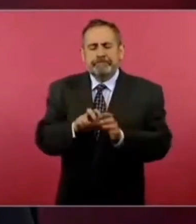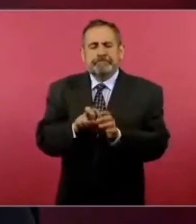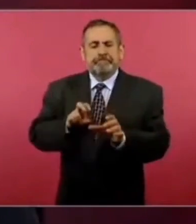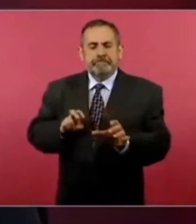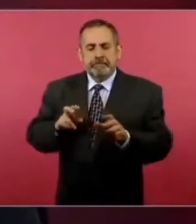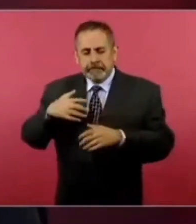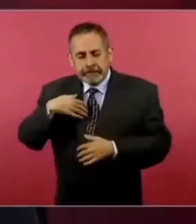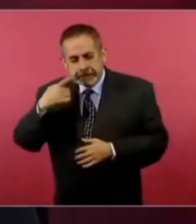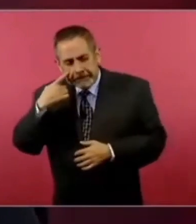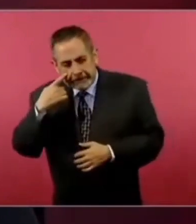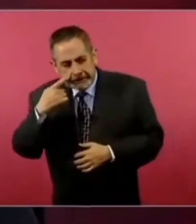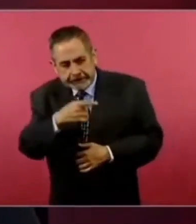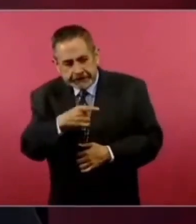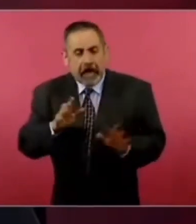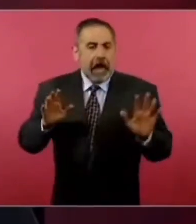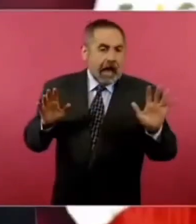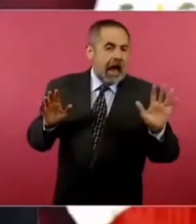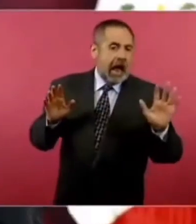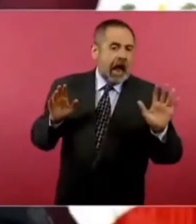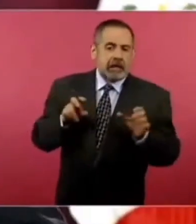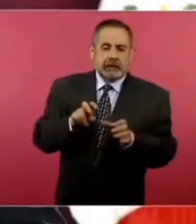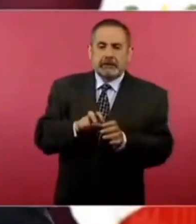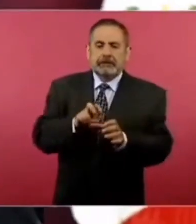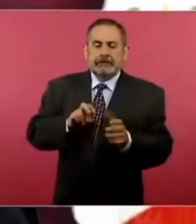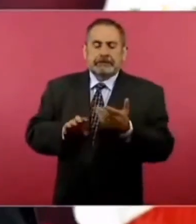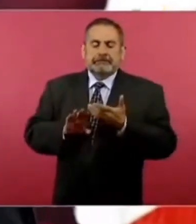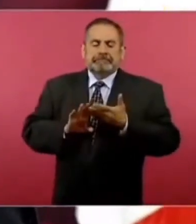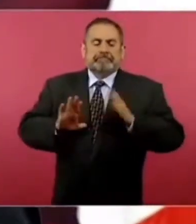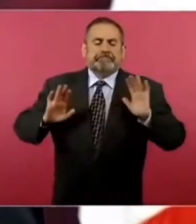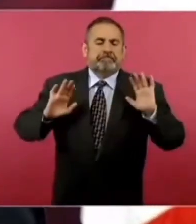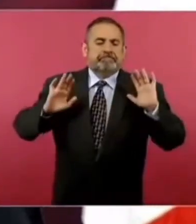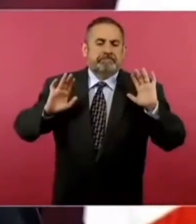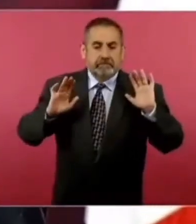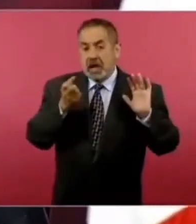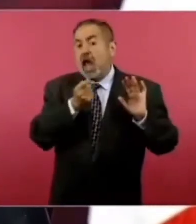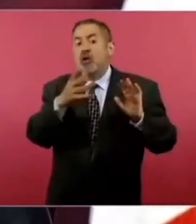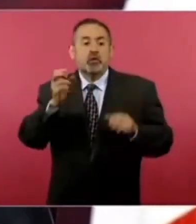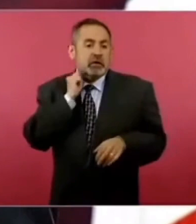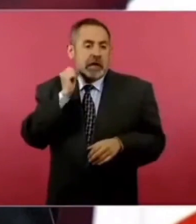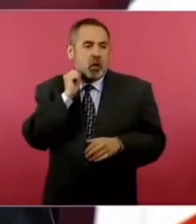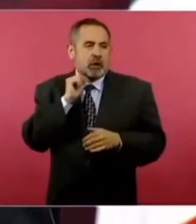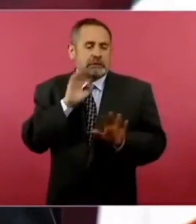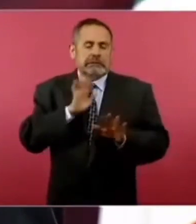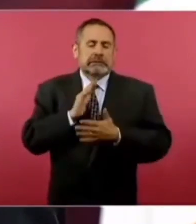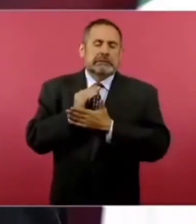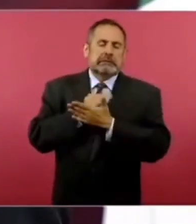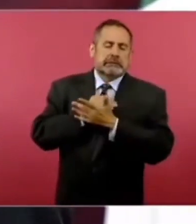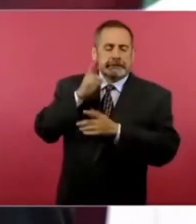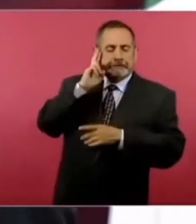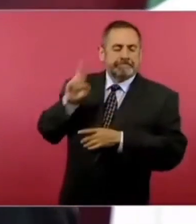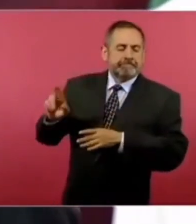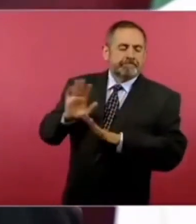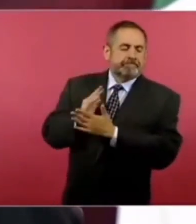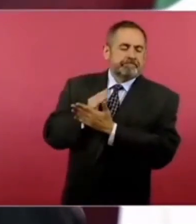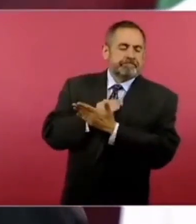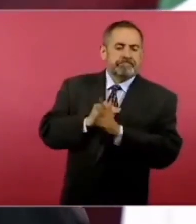he estado pendiente y ya le han bajado a